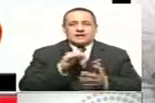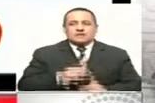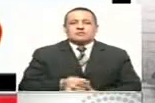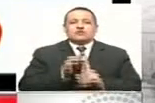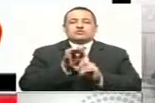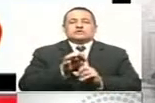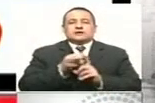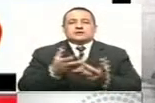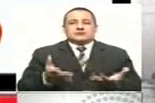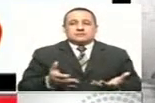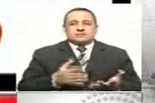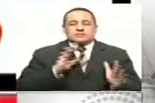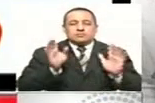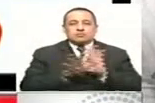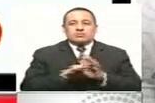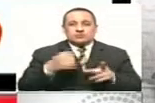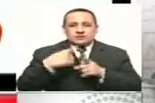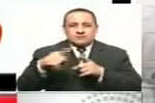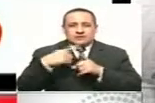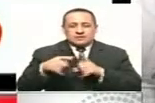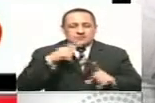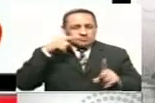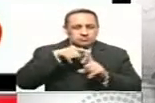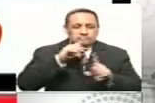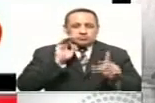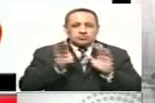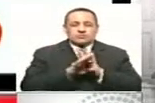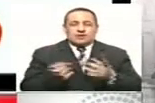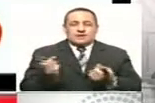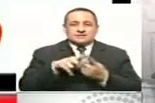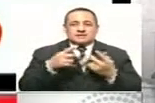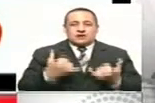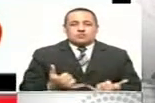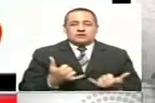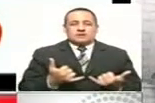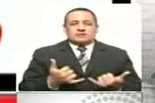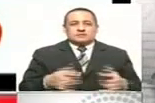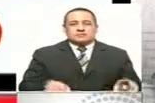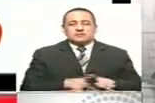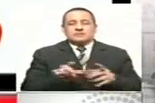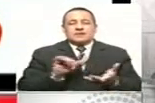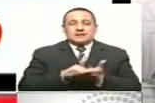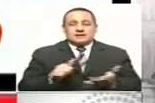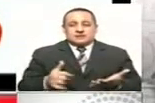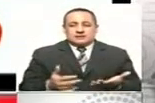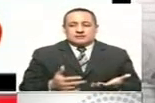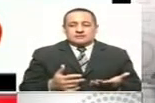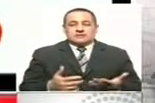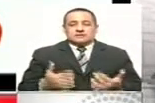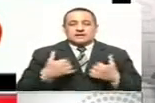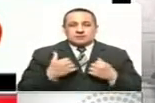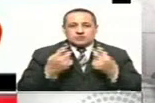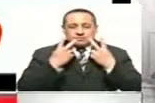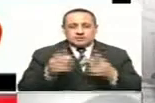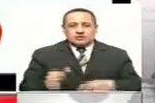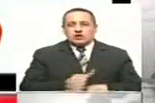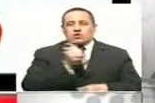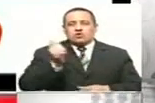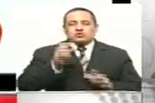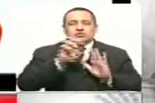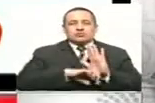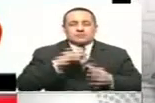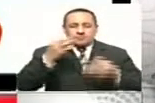priorizar otros sectores en este momento, digamos, estos otros